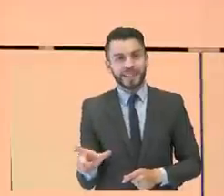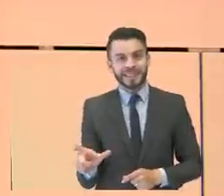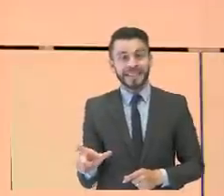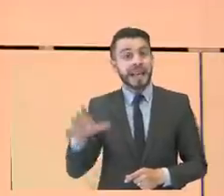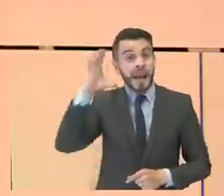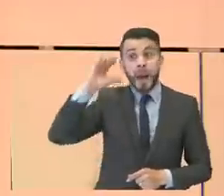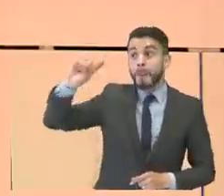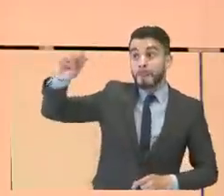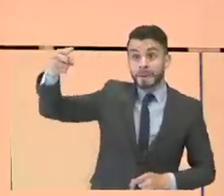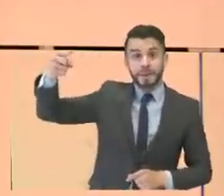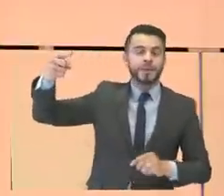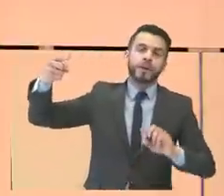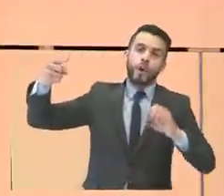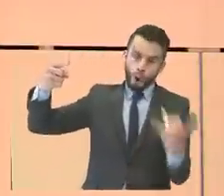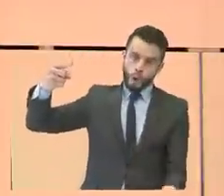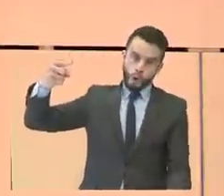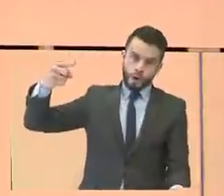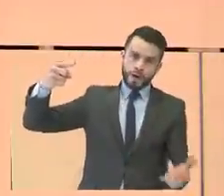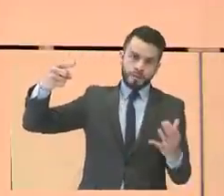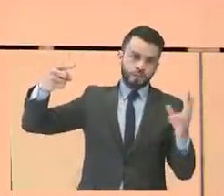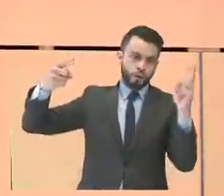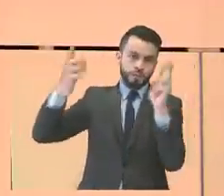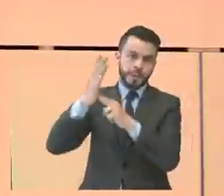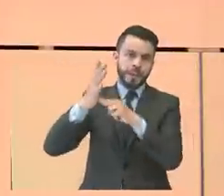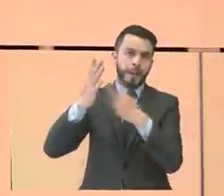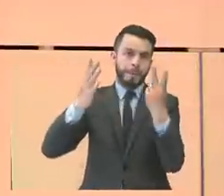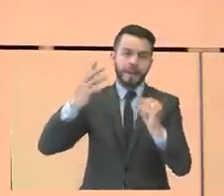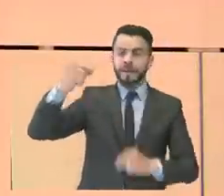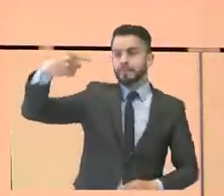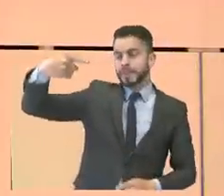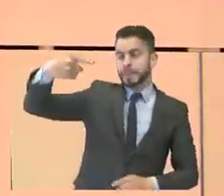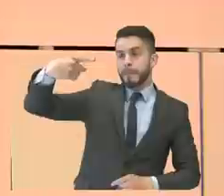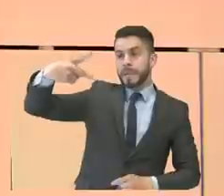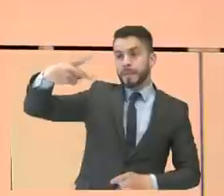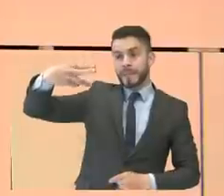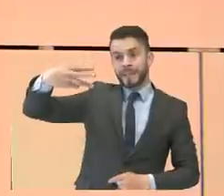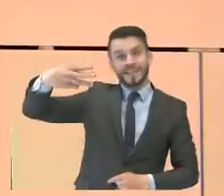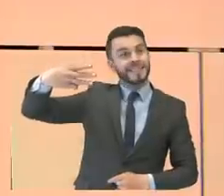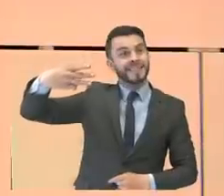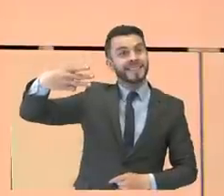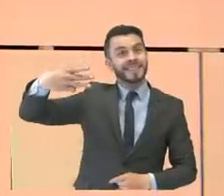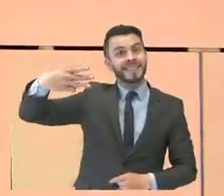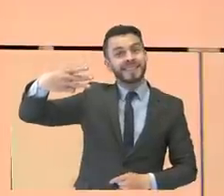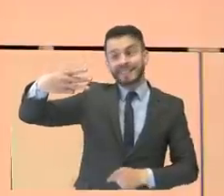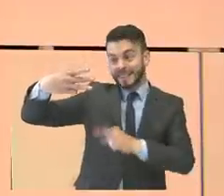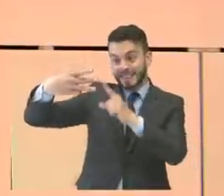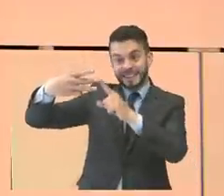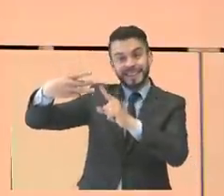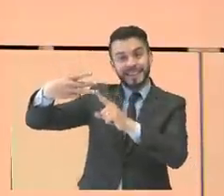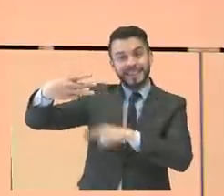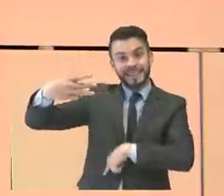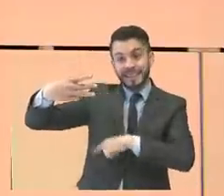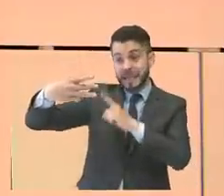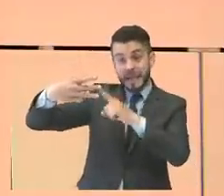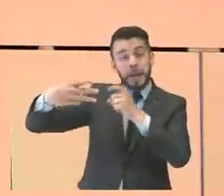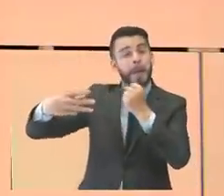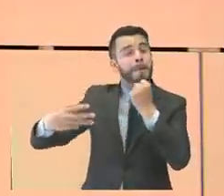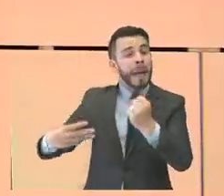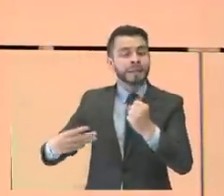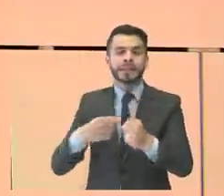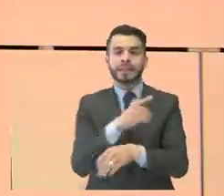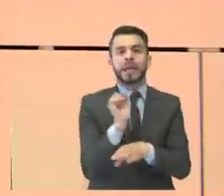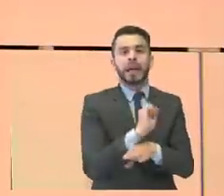disminución en espacio público peatonal. Pero digamos que aquí el gran sacrificado es el vehículo particular en